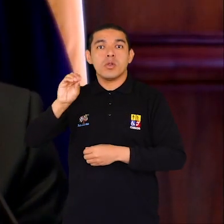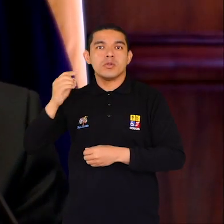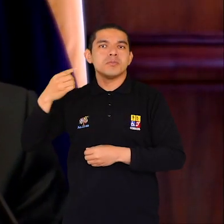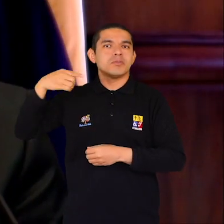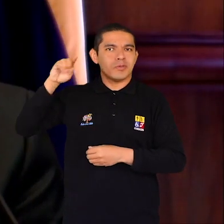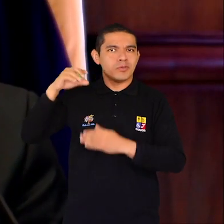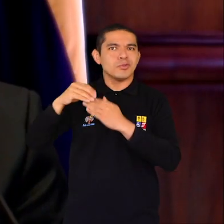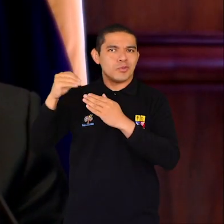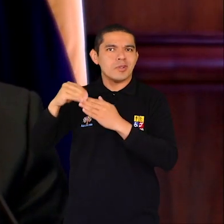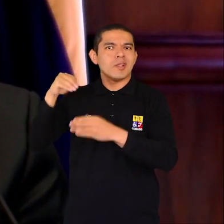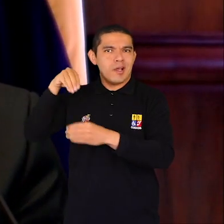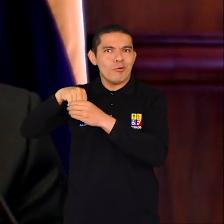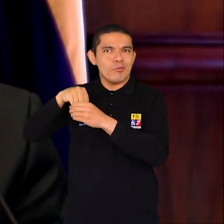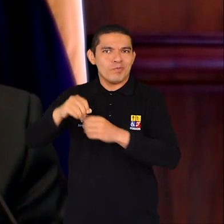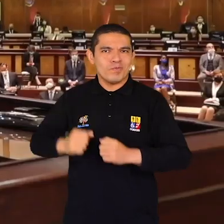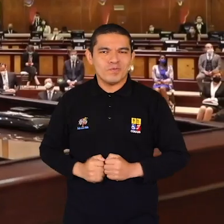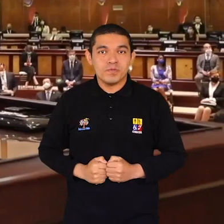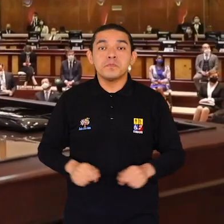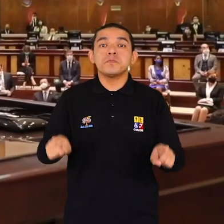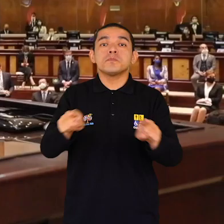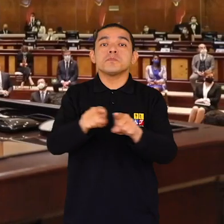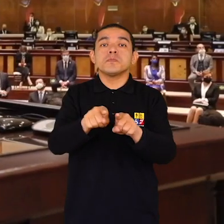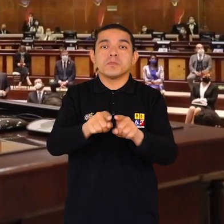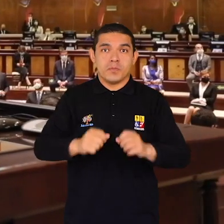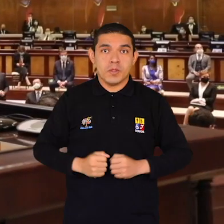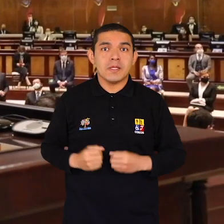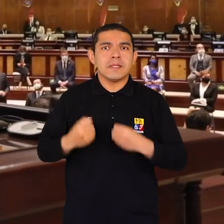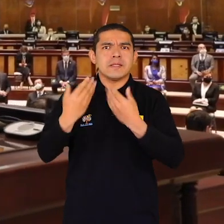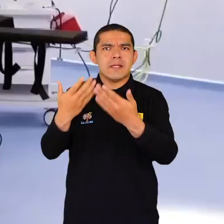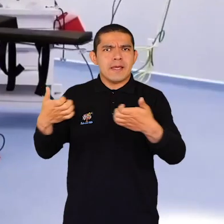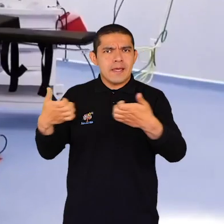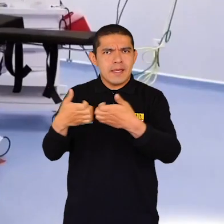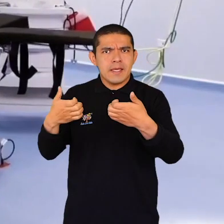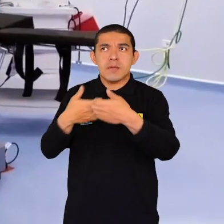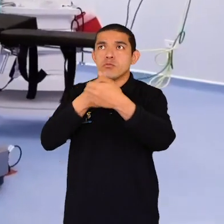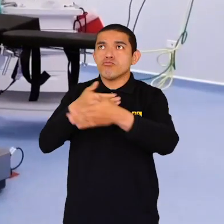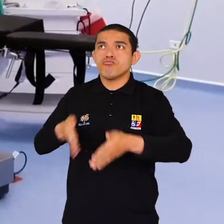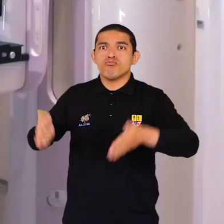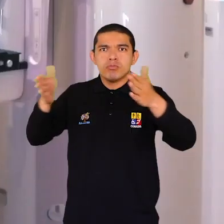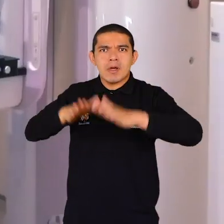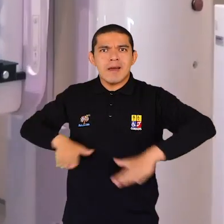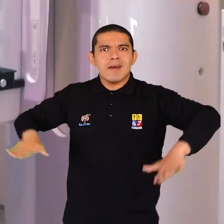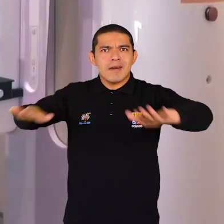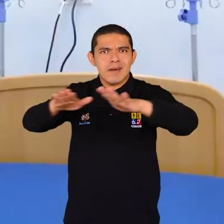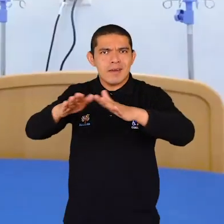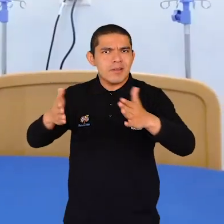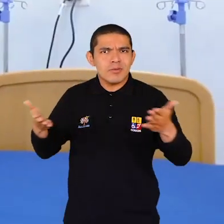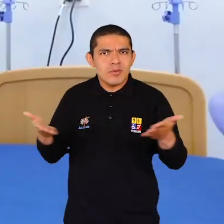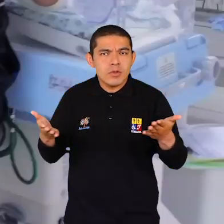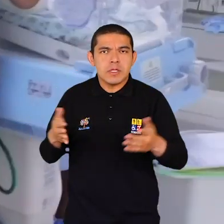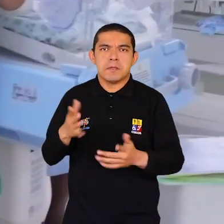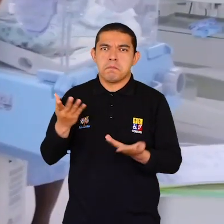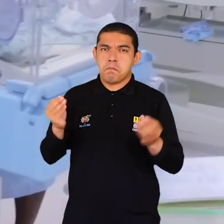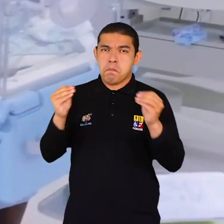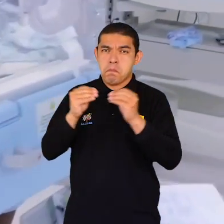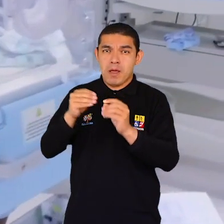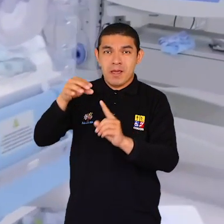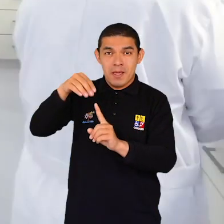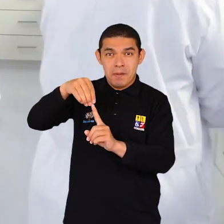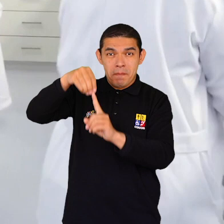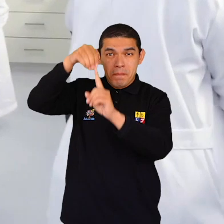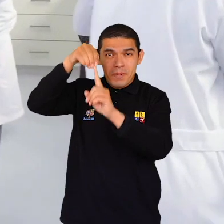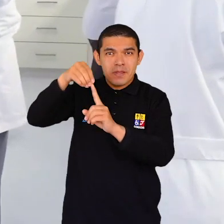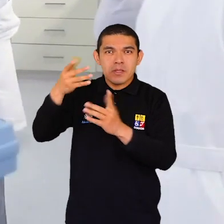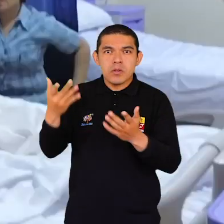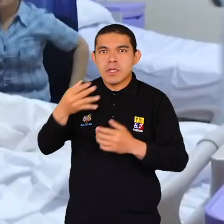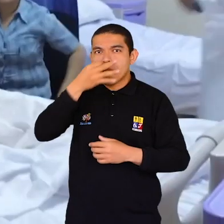más de 400 millones de dólares. Y de igual manera, dotaremos mayor infraestructura y equipamiento con